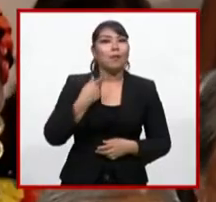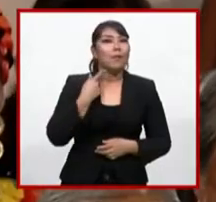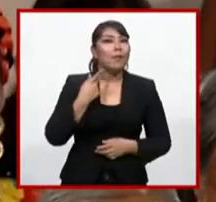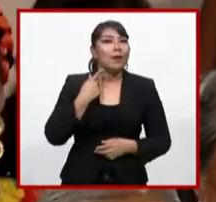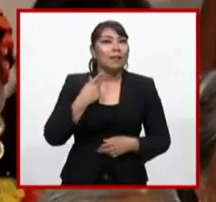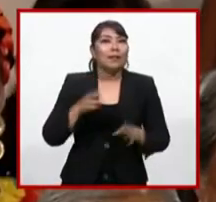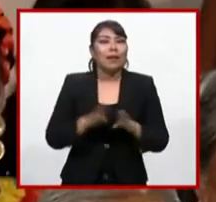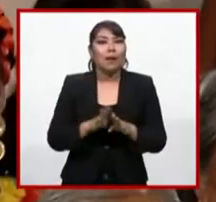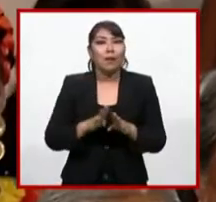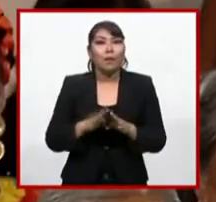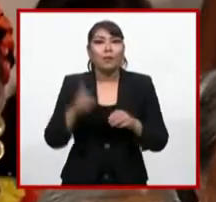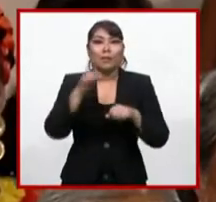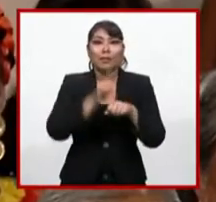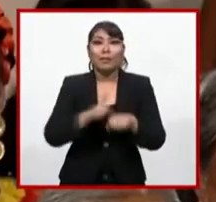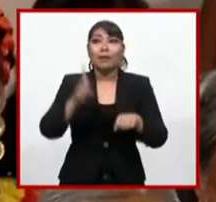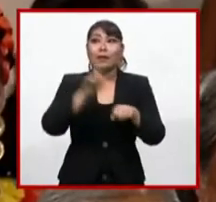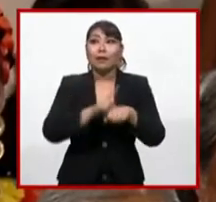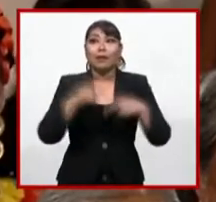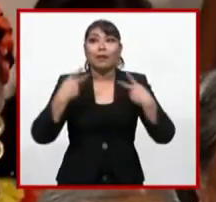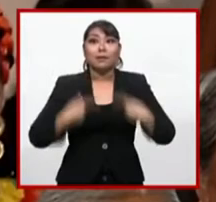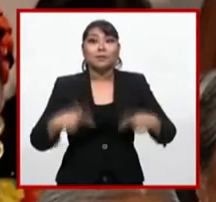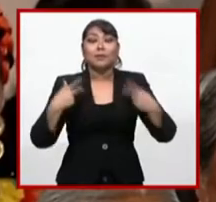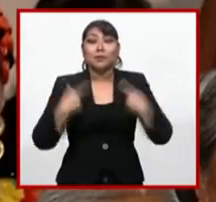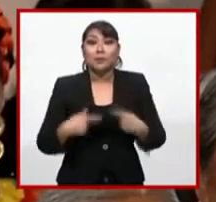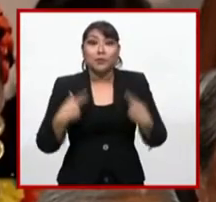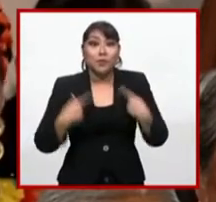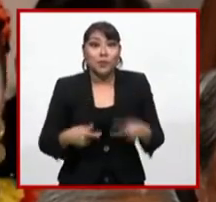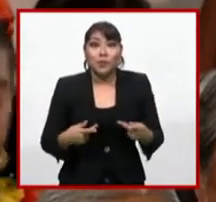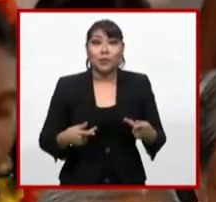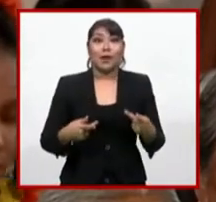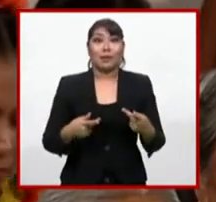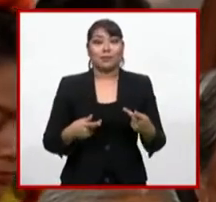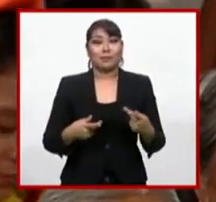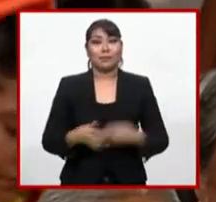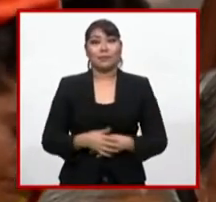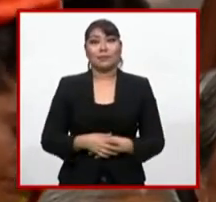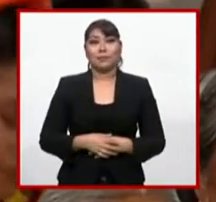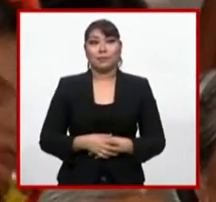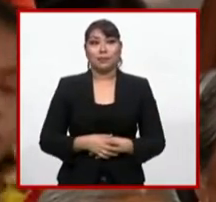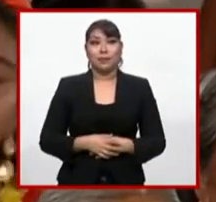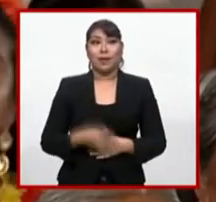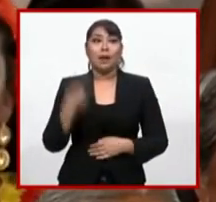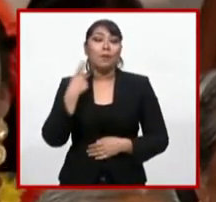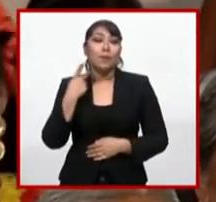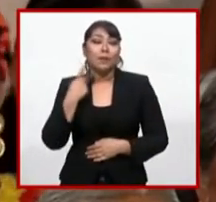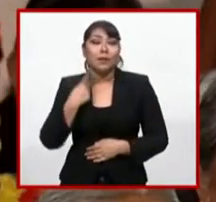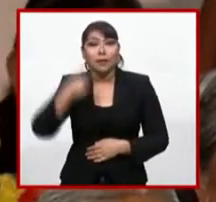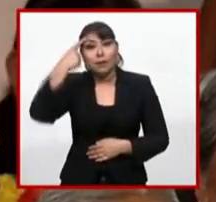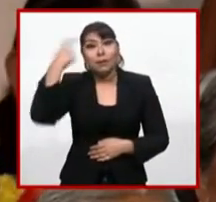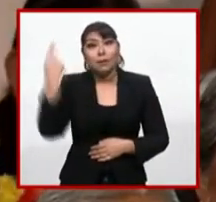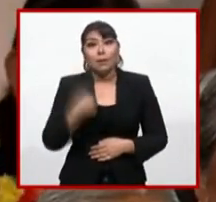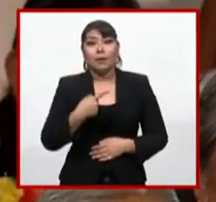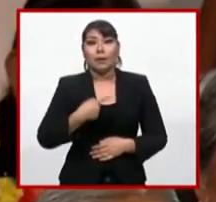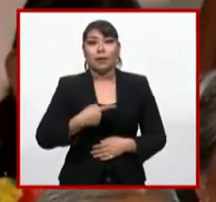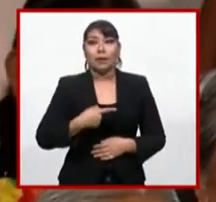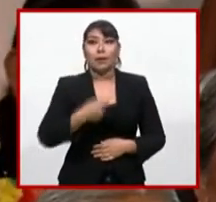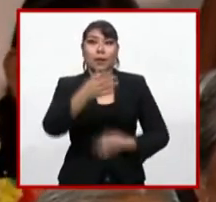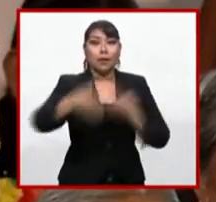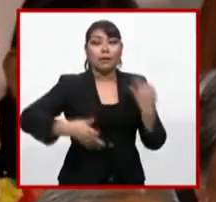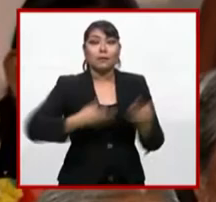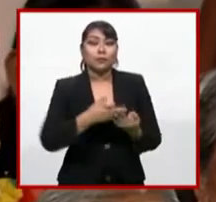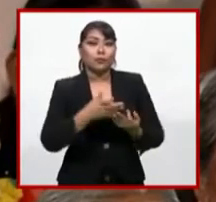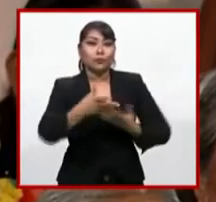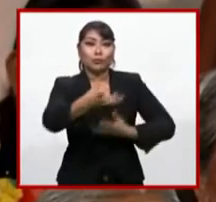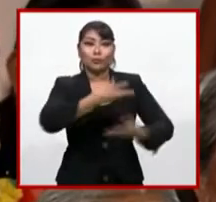la convivencia diaria con la gente. La política se hace buscando el bien común. Y aquí con